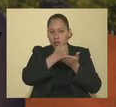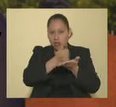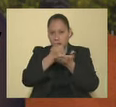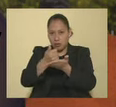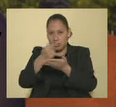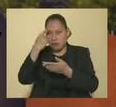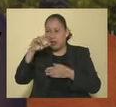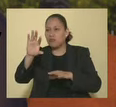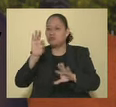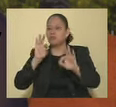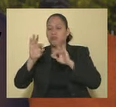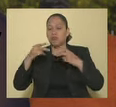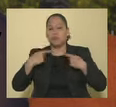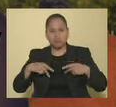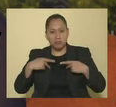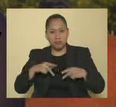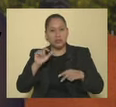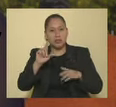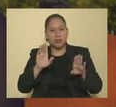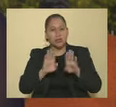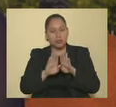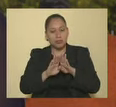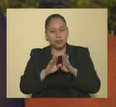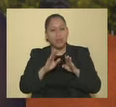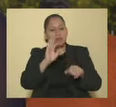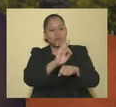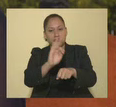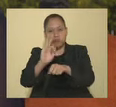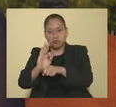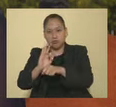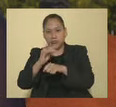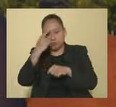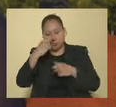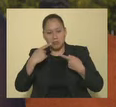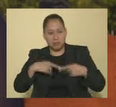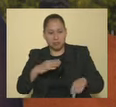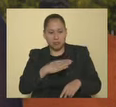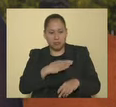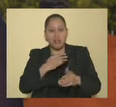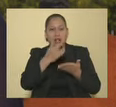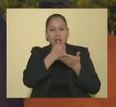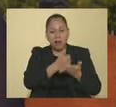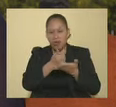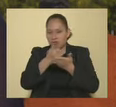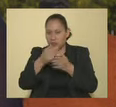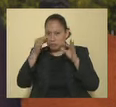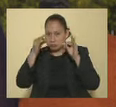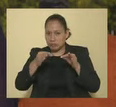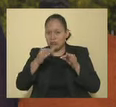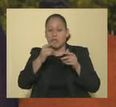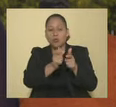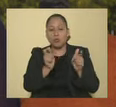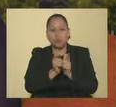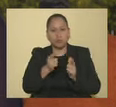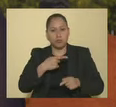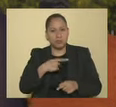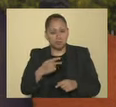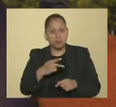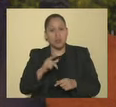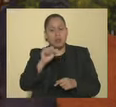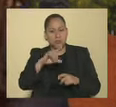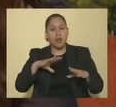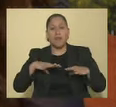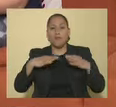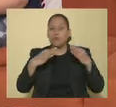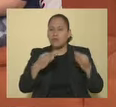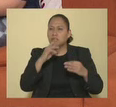humanos, para precisamente generar el bien social mediante acciones concretas de ayuda a grupos vulnerables. Es una